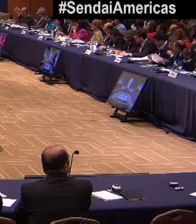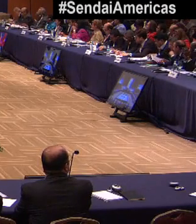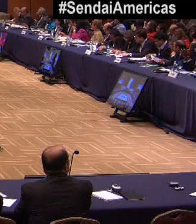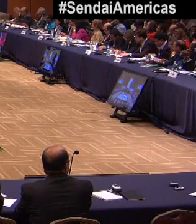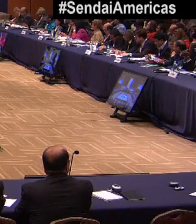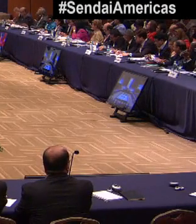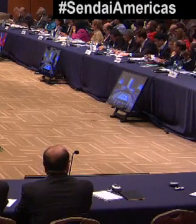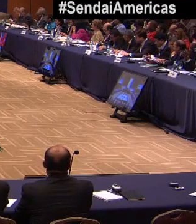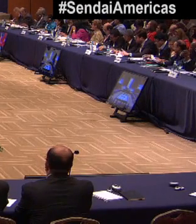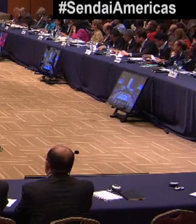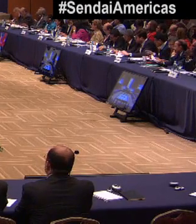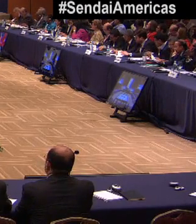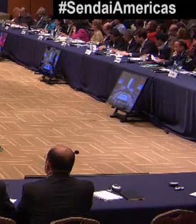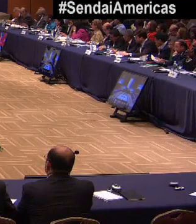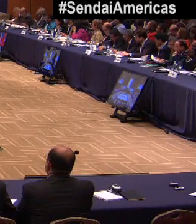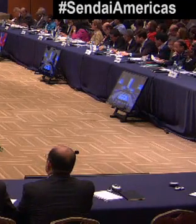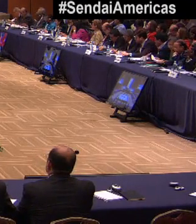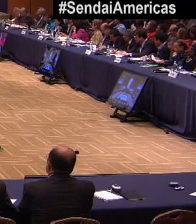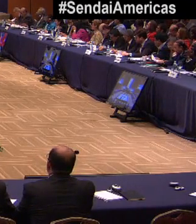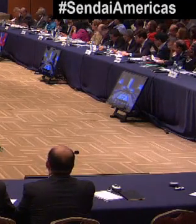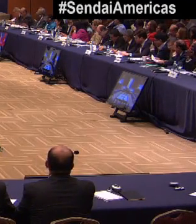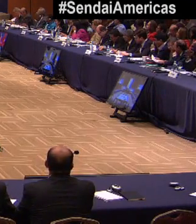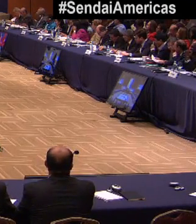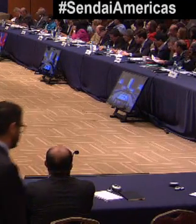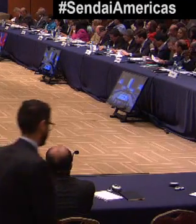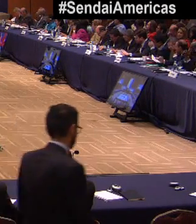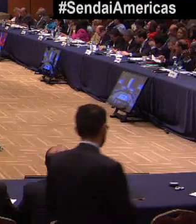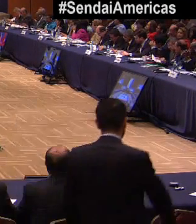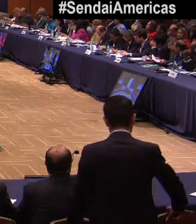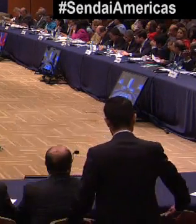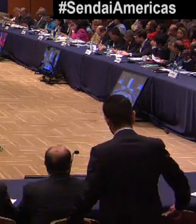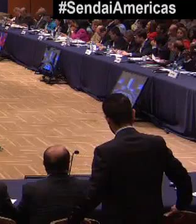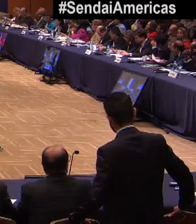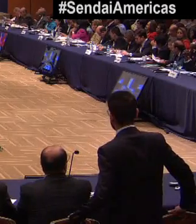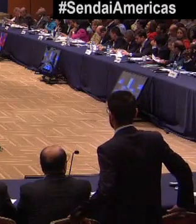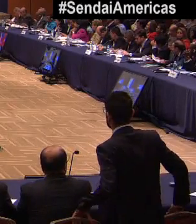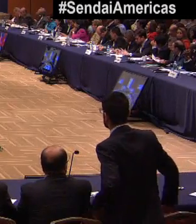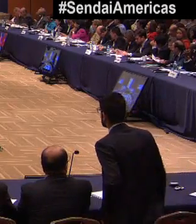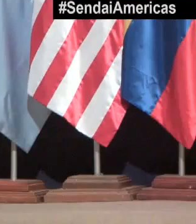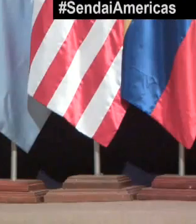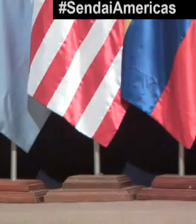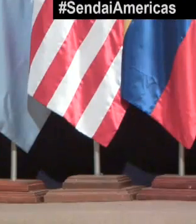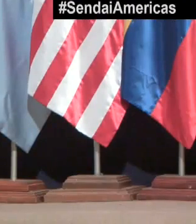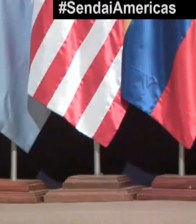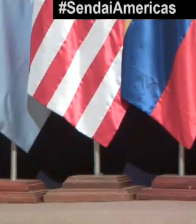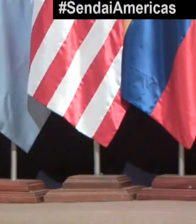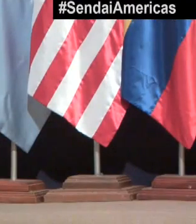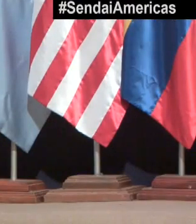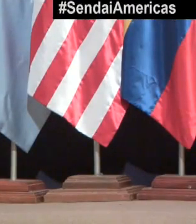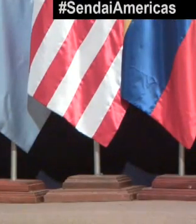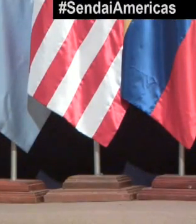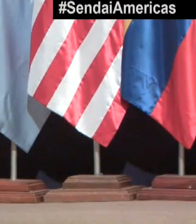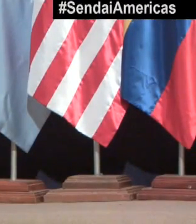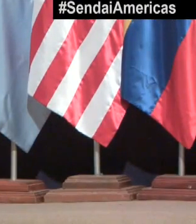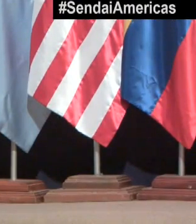no está de más recordar algunas medidas de seguridad. Las salidas están identificadas con